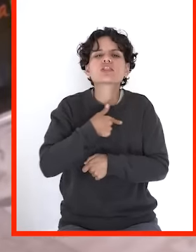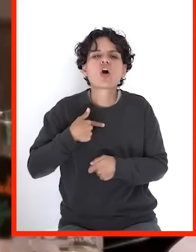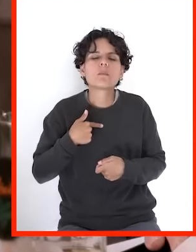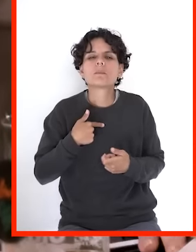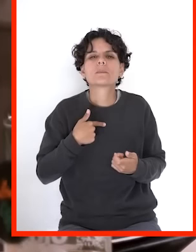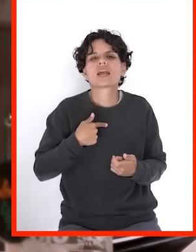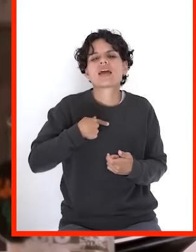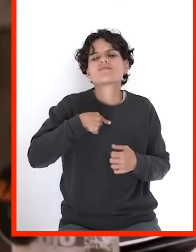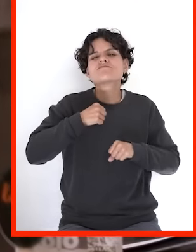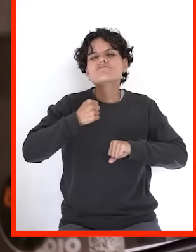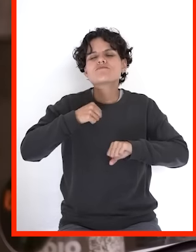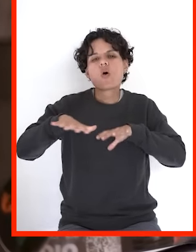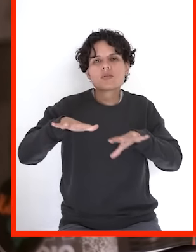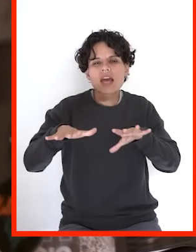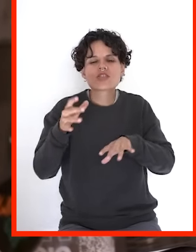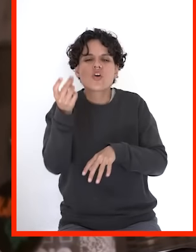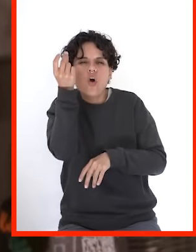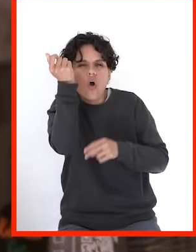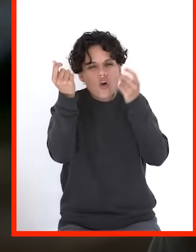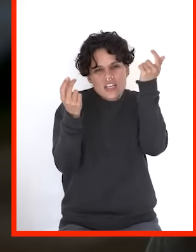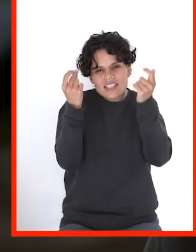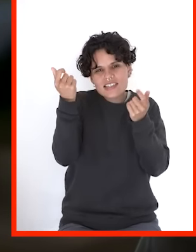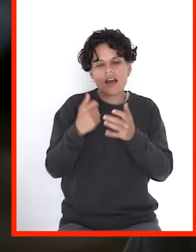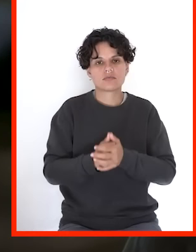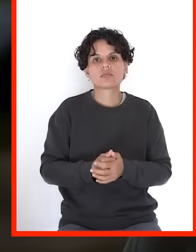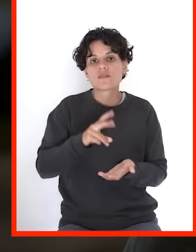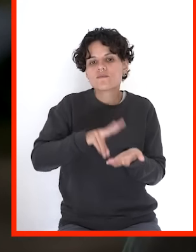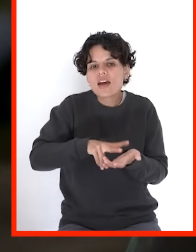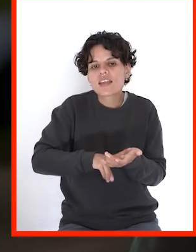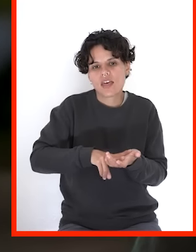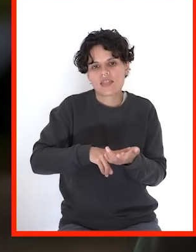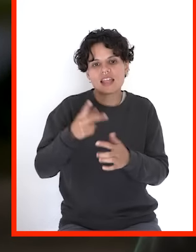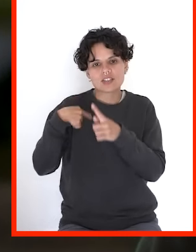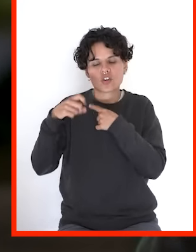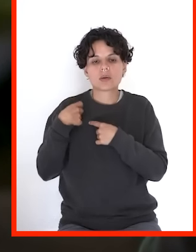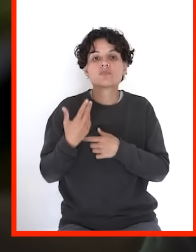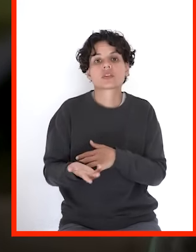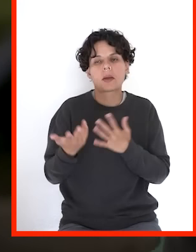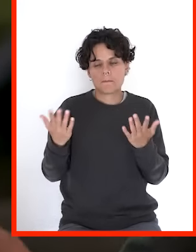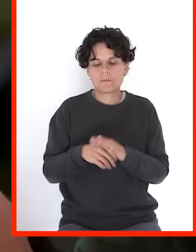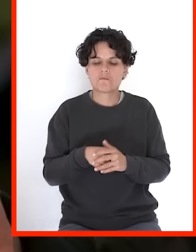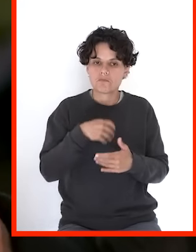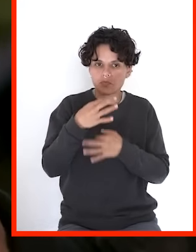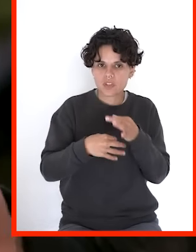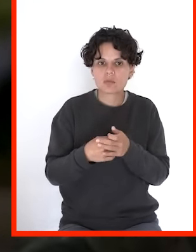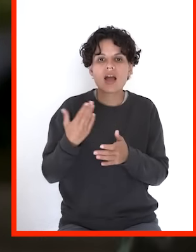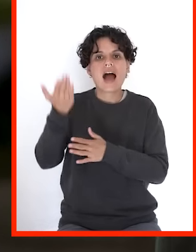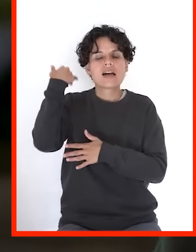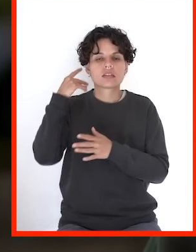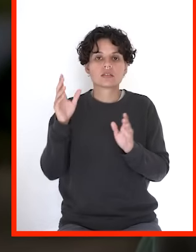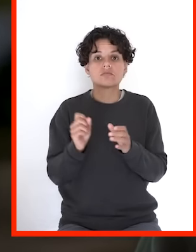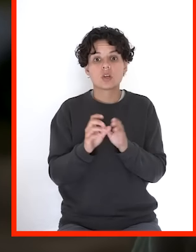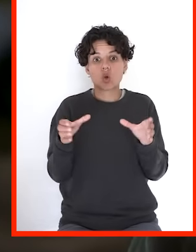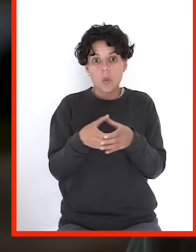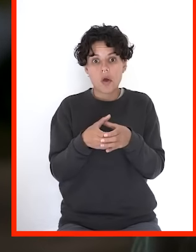esa entrada. La historia real. Sí, la historia real. Cuando partió el grupo éramos con el Panchulo,